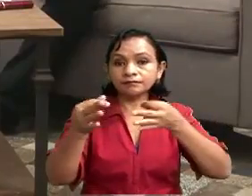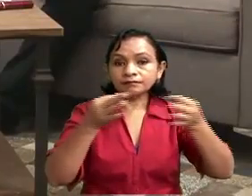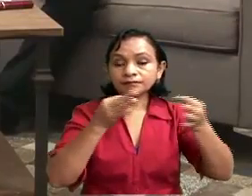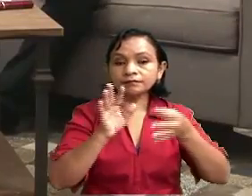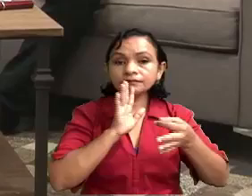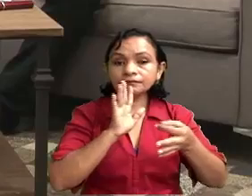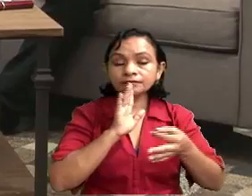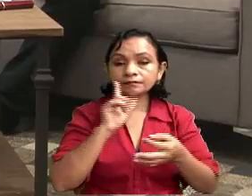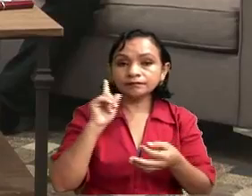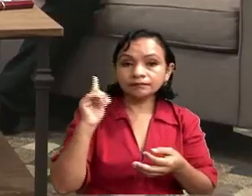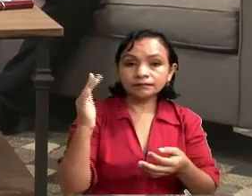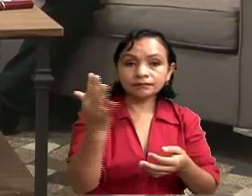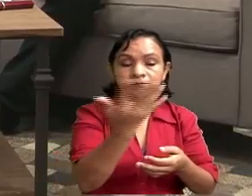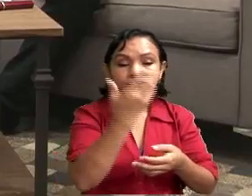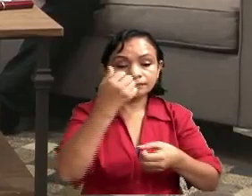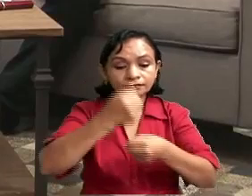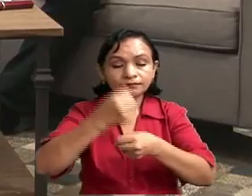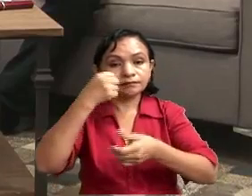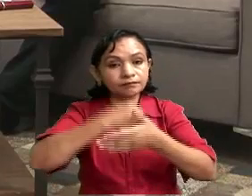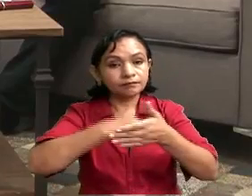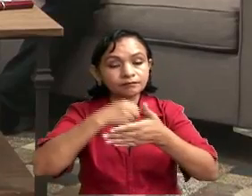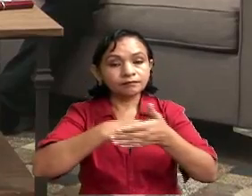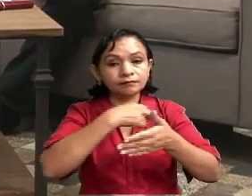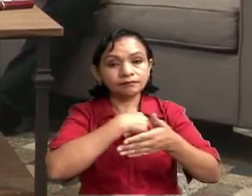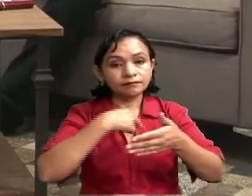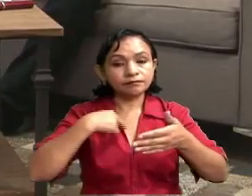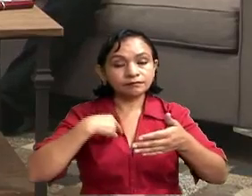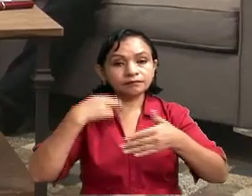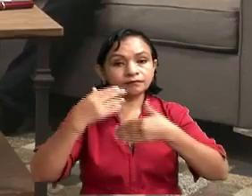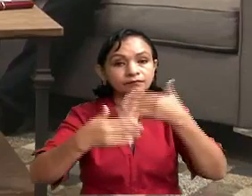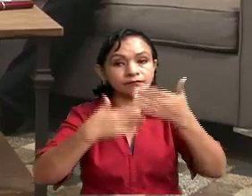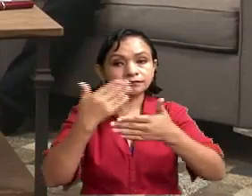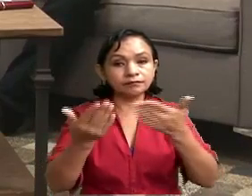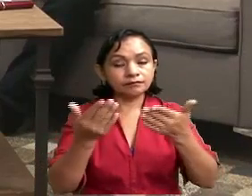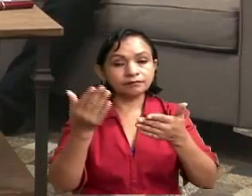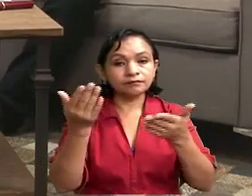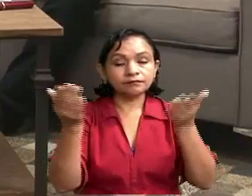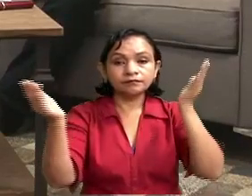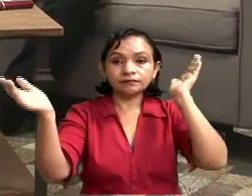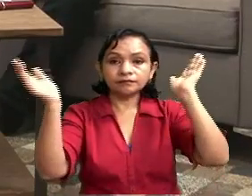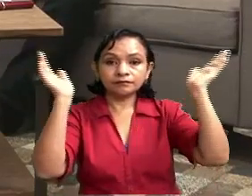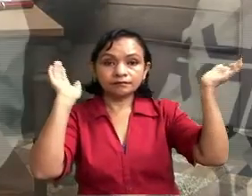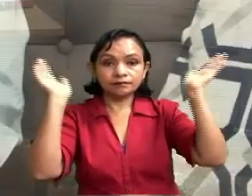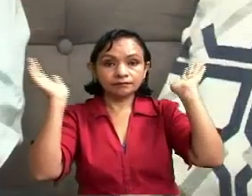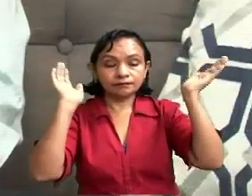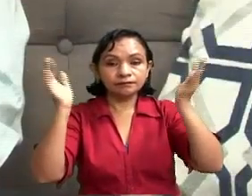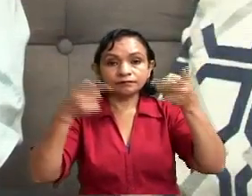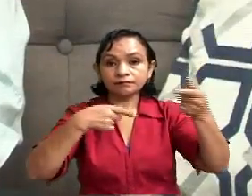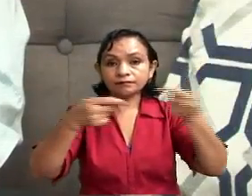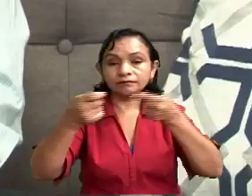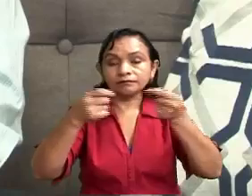de todos los esfuerzos que hemos venido haciendo, por ejemplo, en la parte comercial aquí,